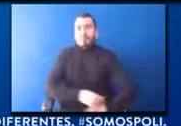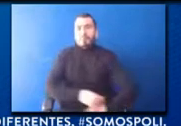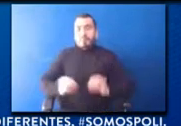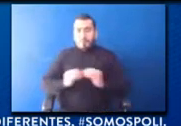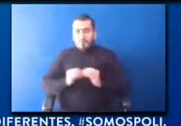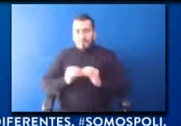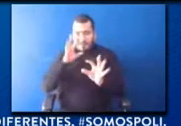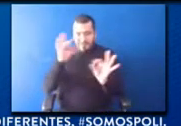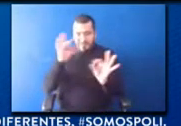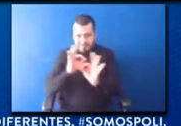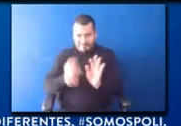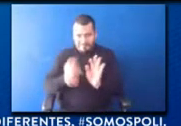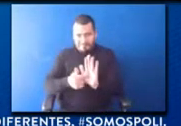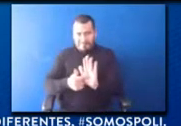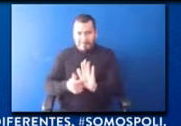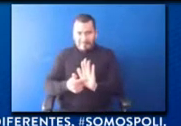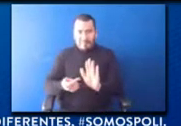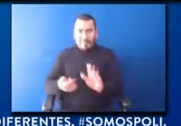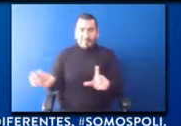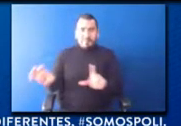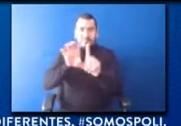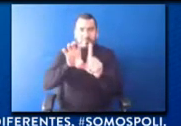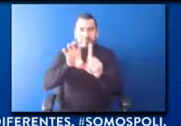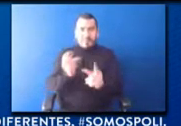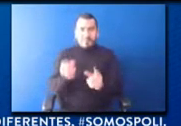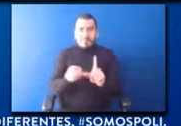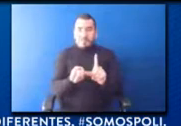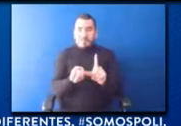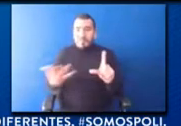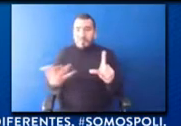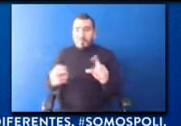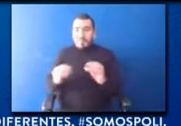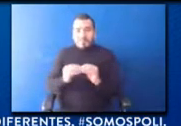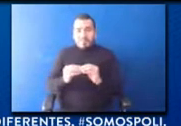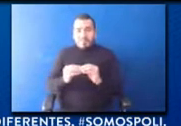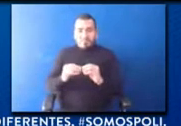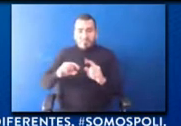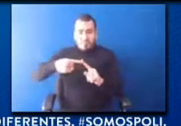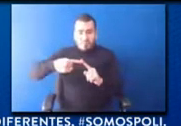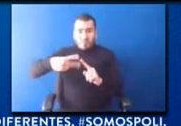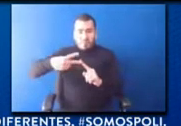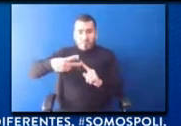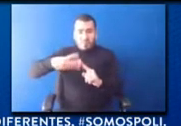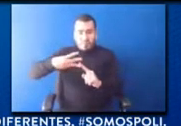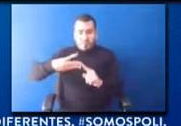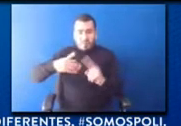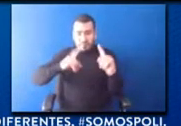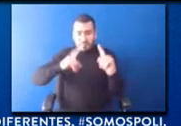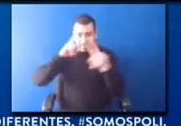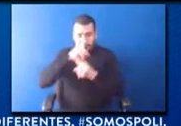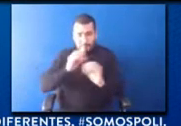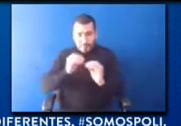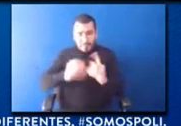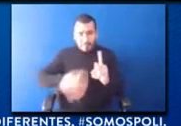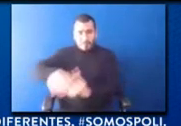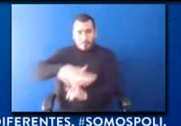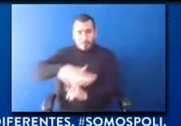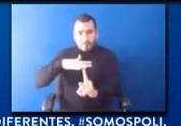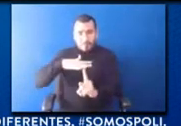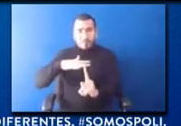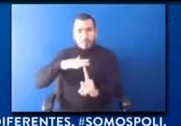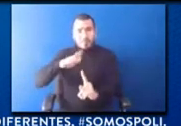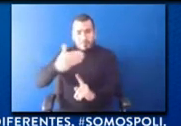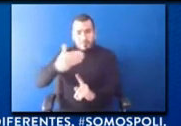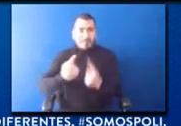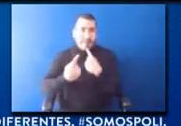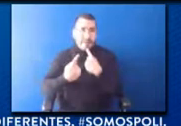a compartirles un par de cifras, tres reflexiones fundamentales en todo este contexto y luego, pues por supuesto, poder interactuar con todos ustedes va a ser